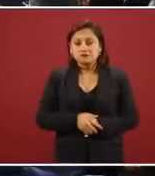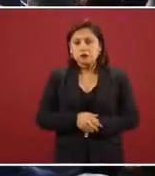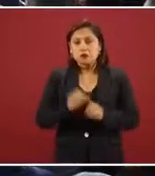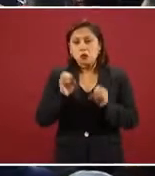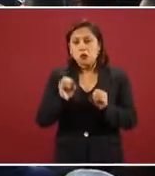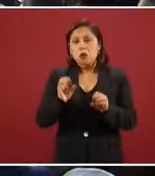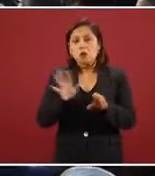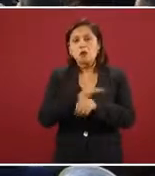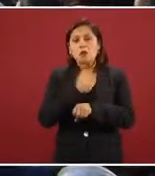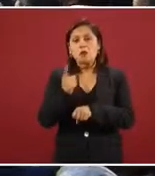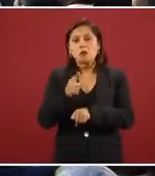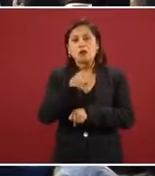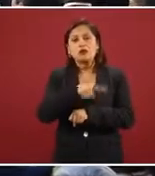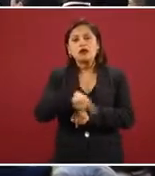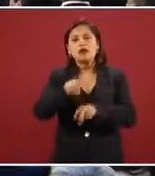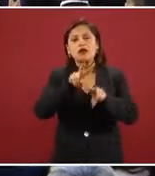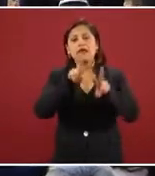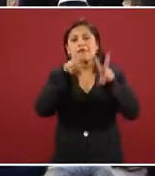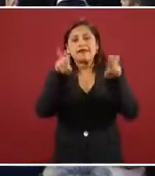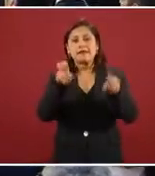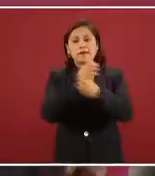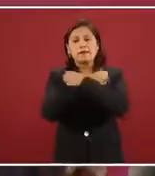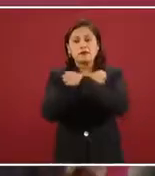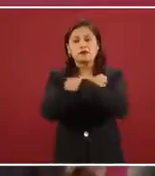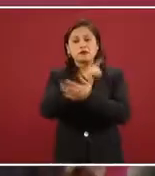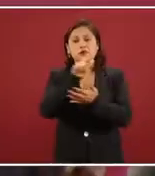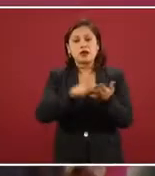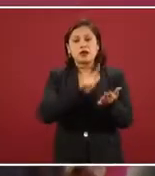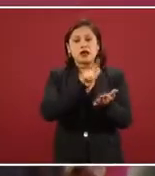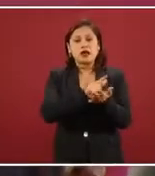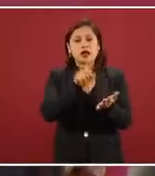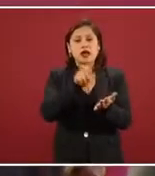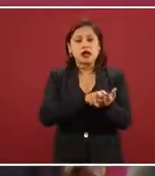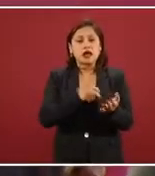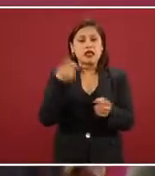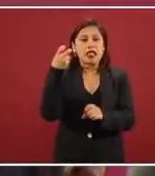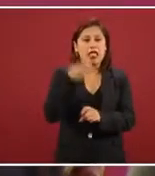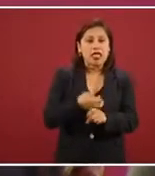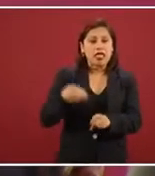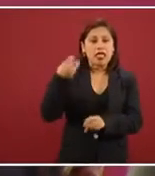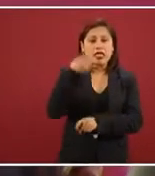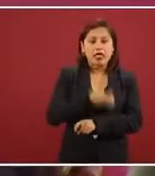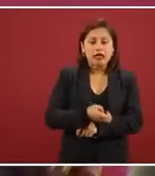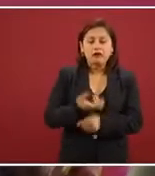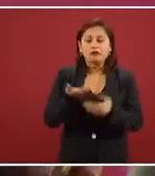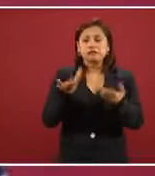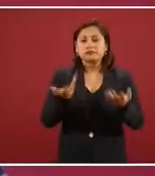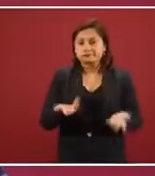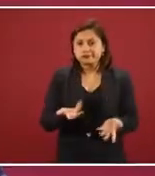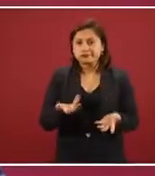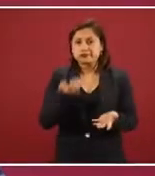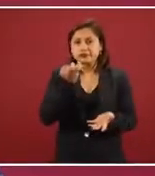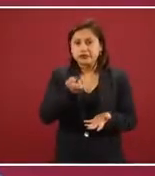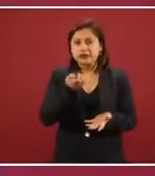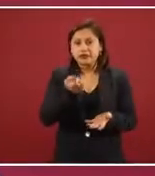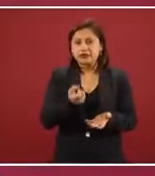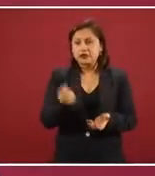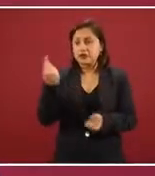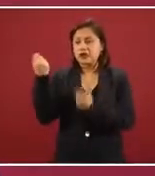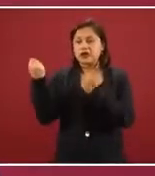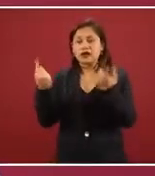debate lo de la reforma educativa eso despertó pasiones